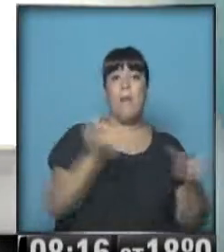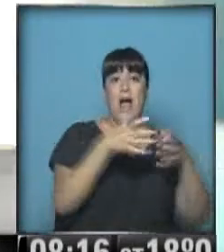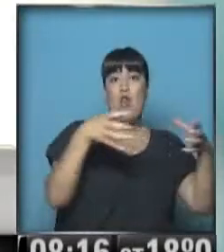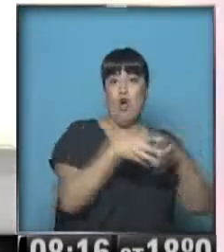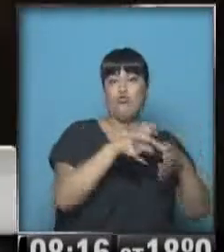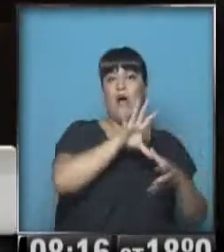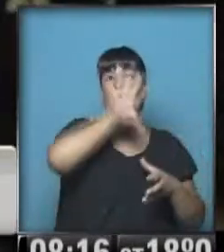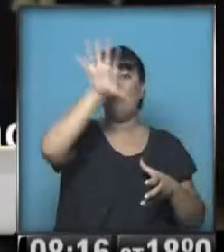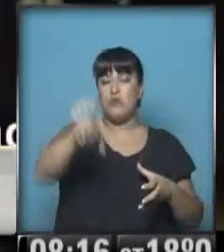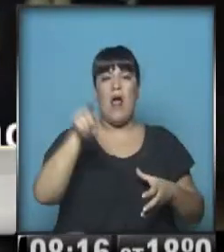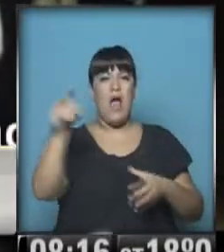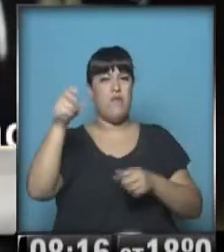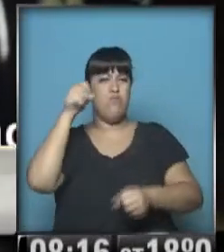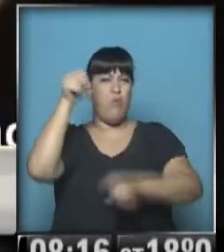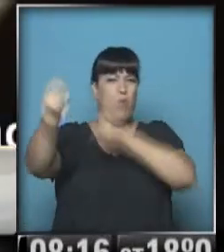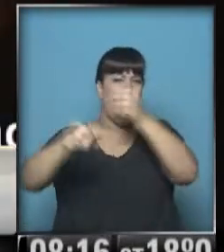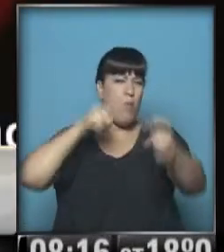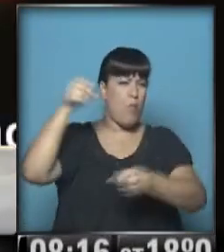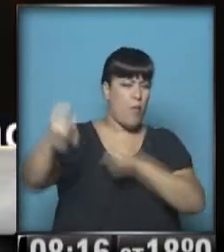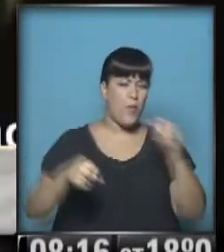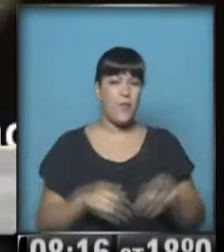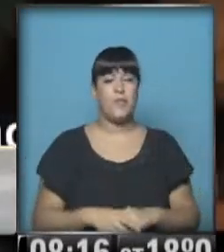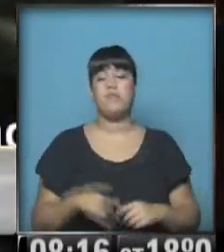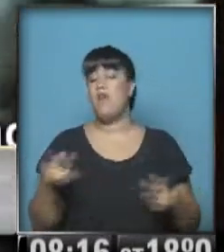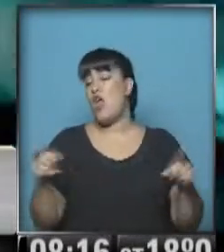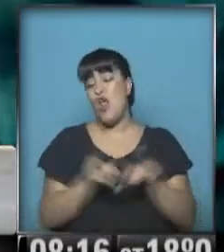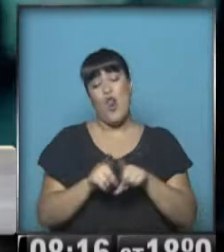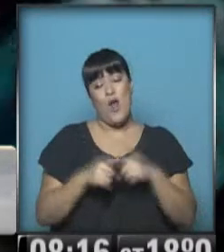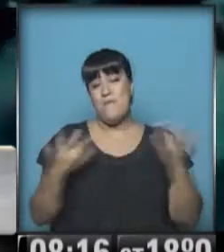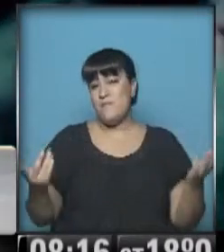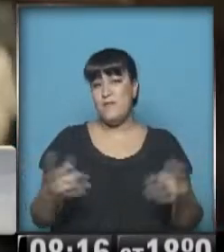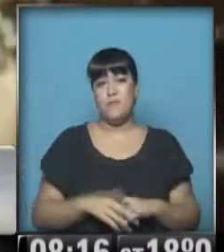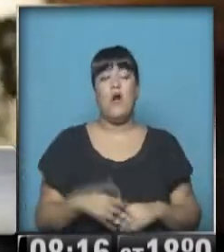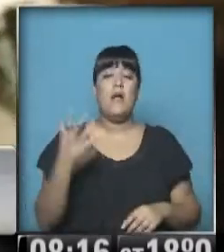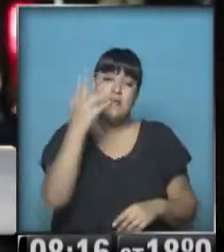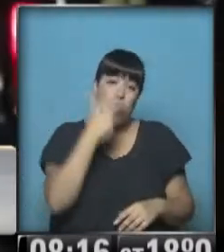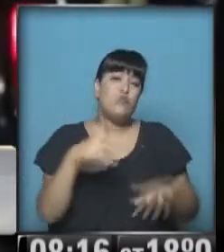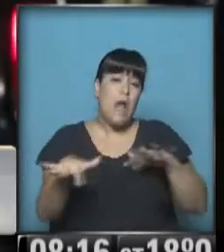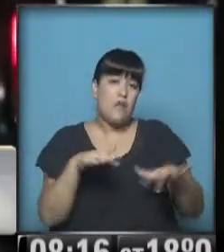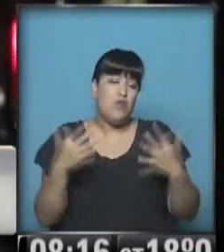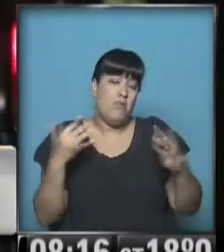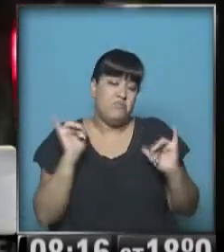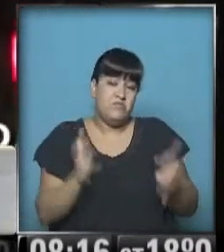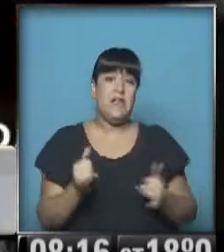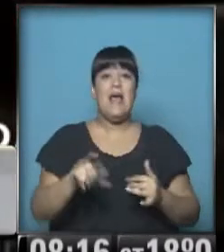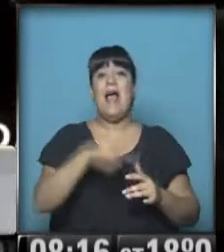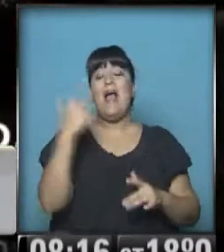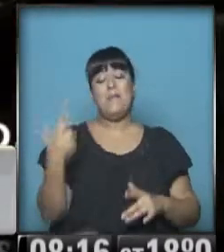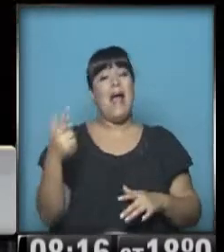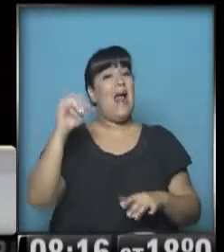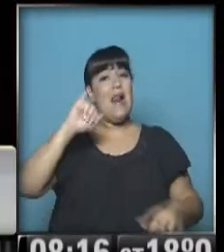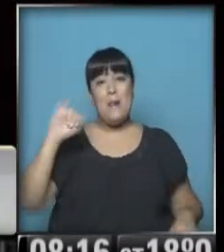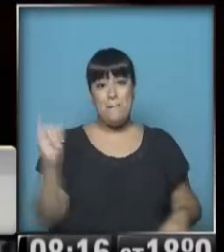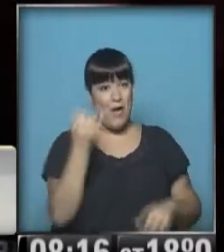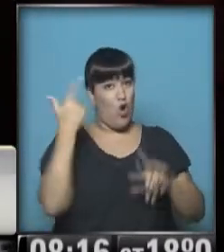ahí van a venir los golpes y le va a pegar a todo lo que se mueva. Más de lo mismo, como decía, para los que les gusta la acción puede ser. Y acá, para mí, el mejor estreno lejos de